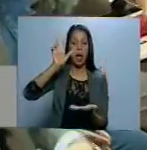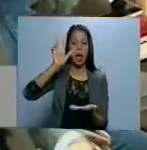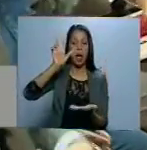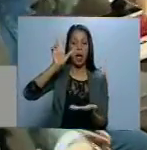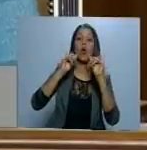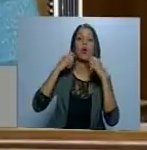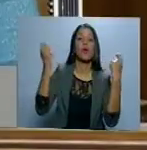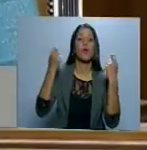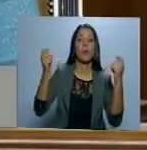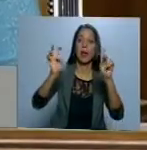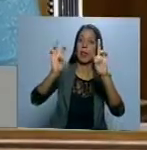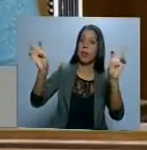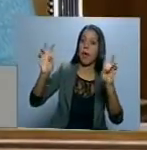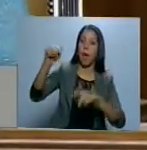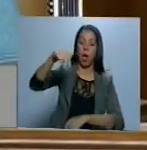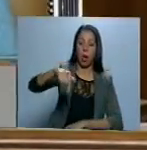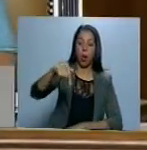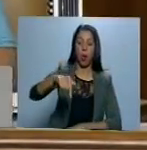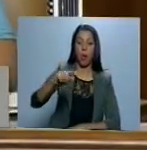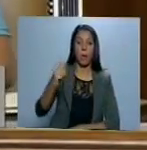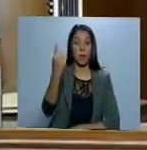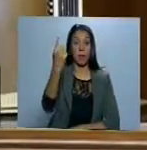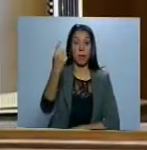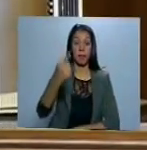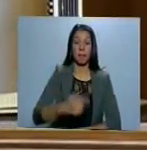El primer punto del orden del día.